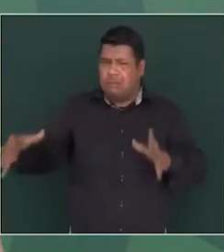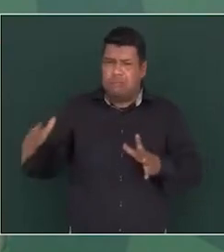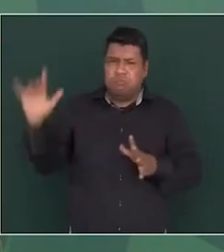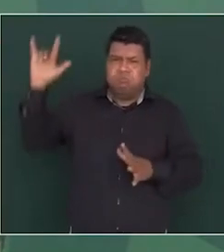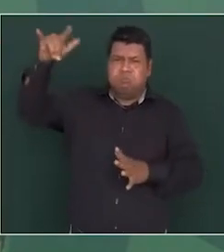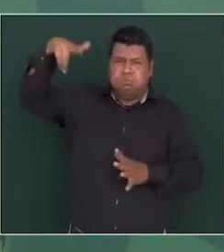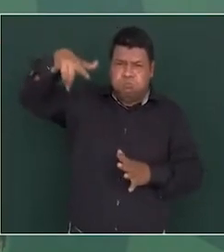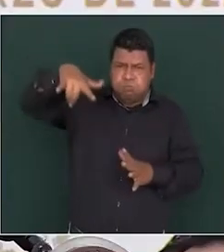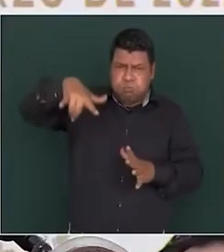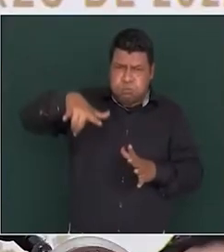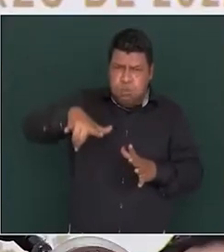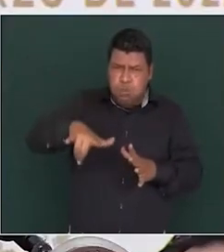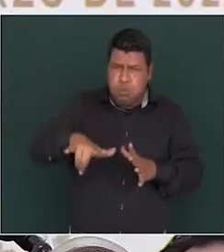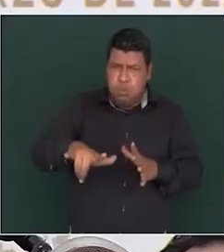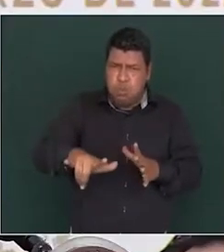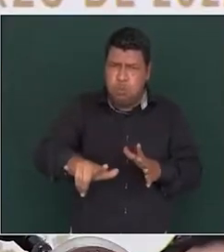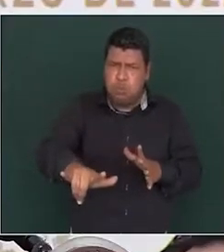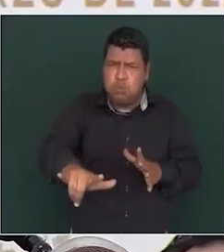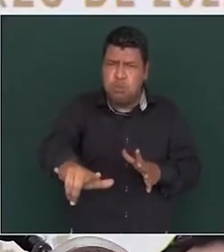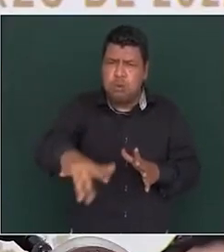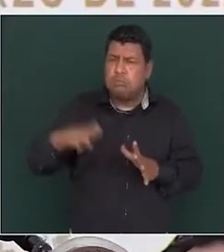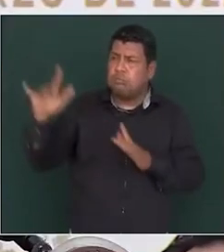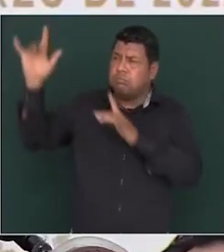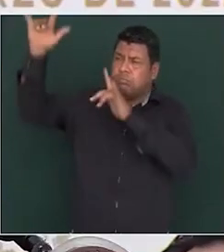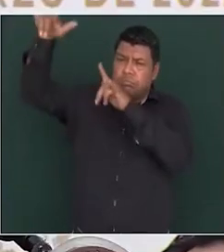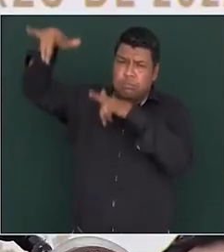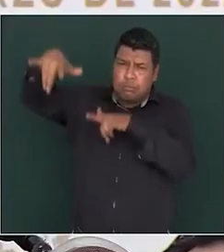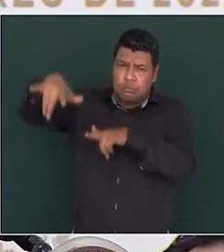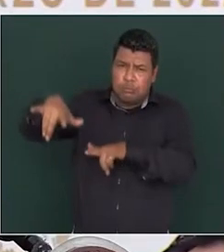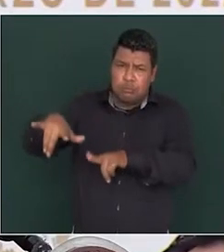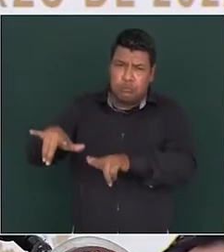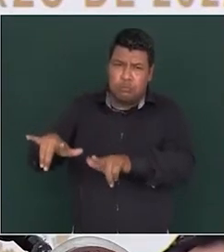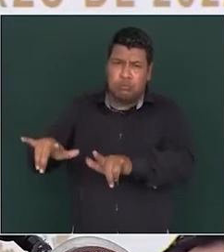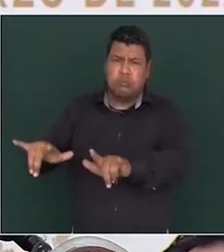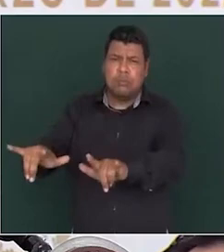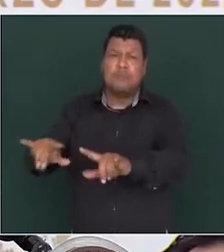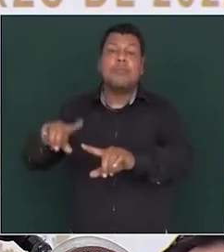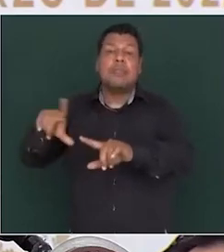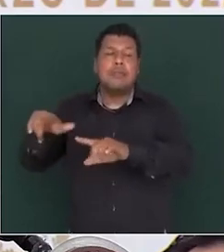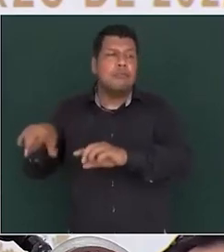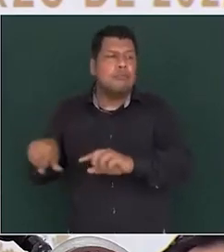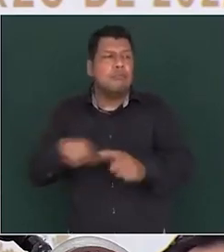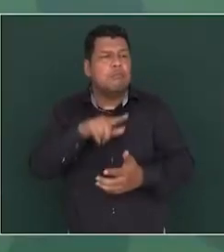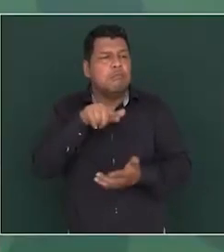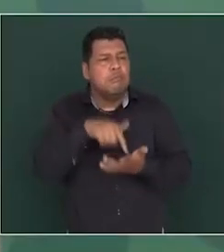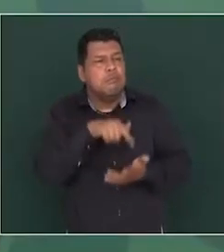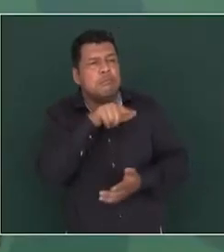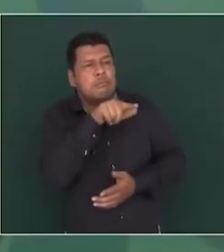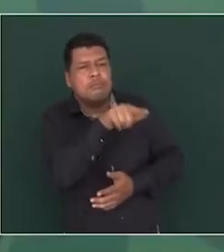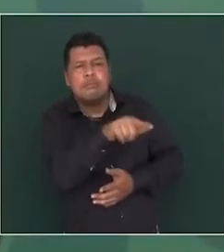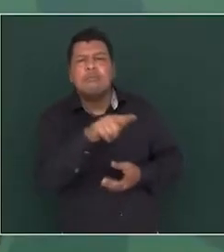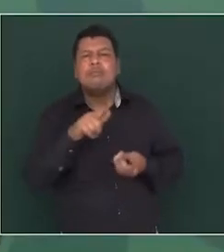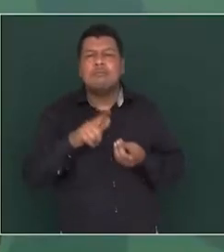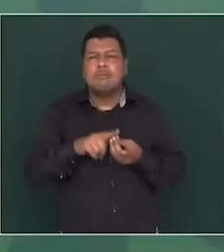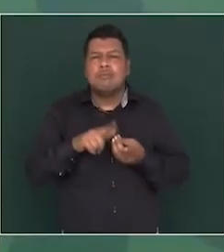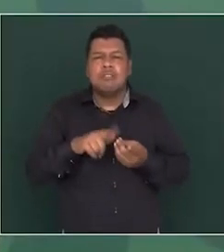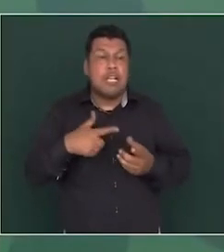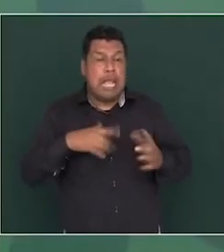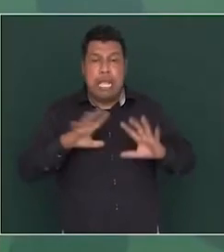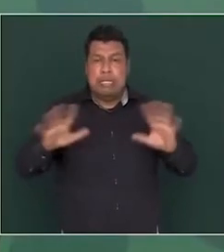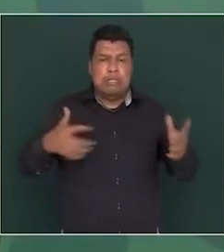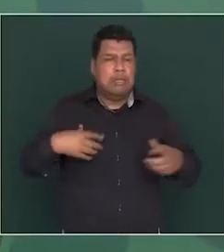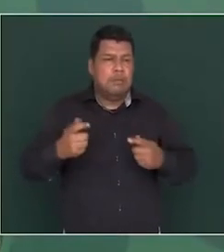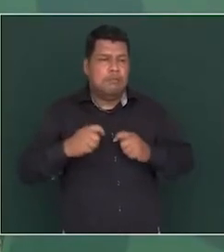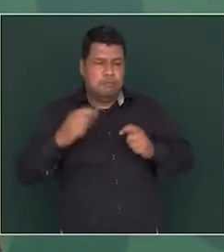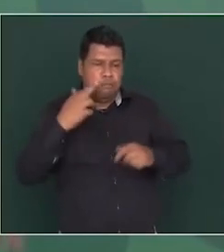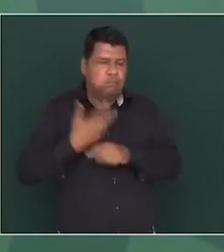a aterrizar los aviones y posteriormente nos iremos ya a lo que será la entrega y recepción y